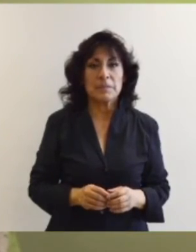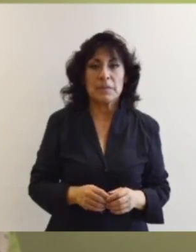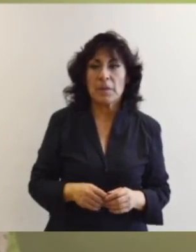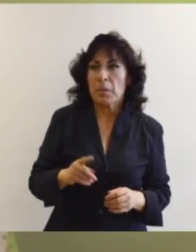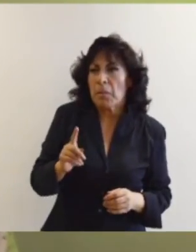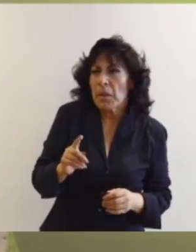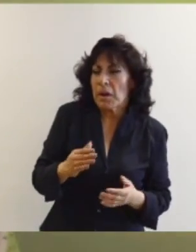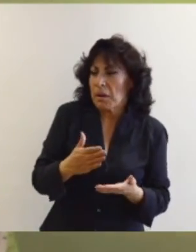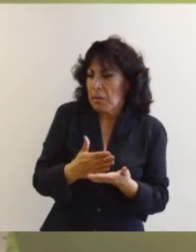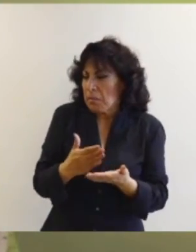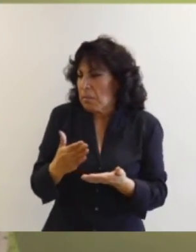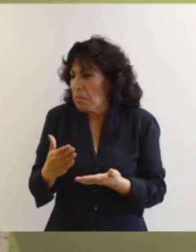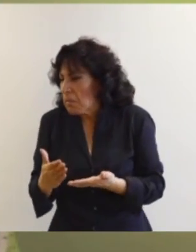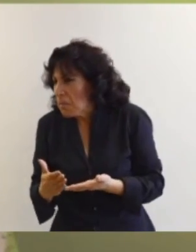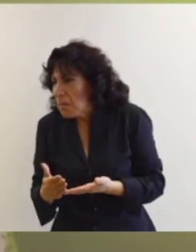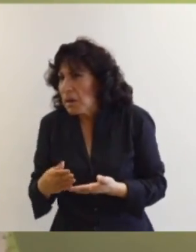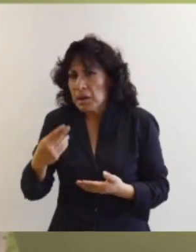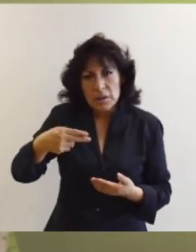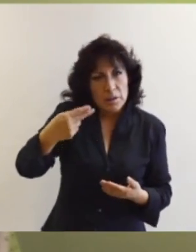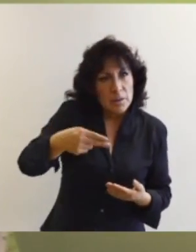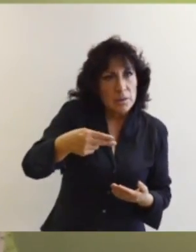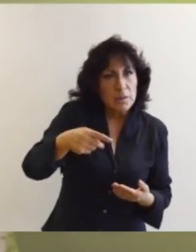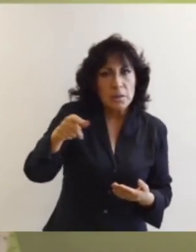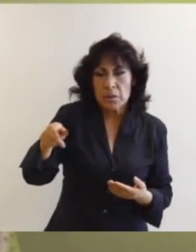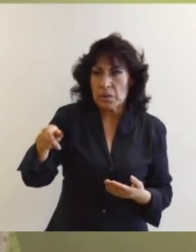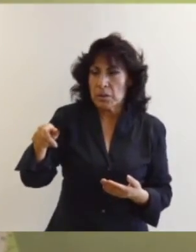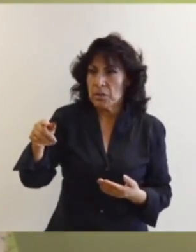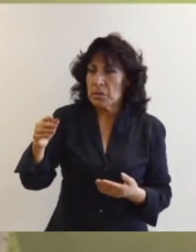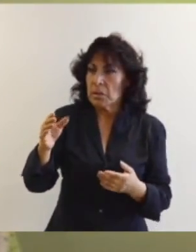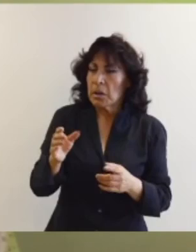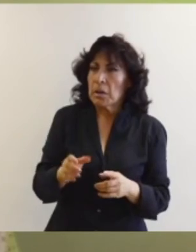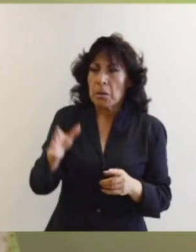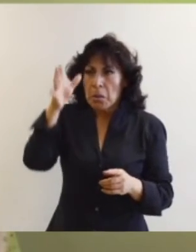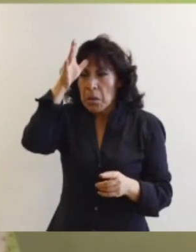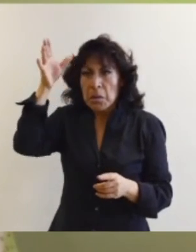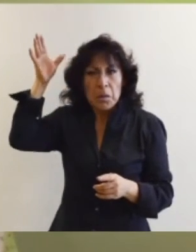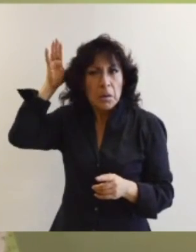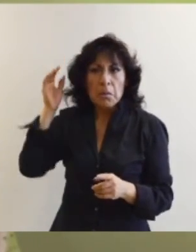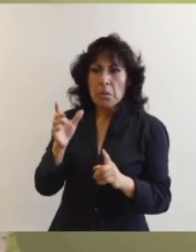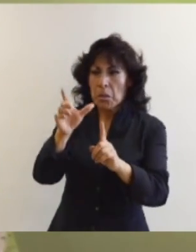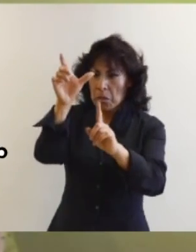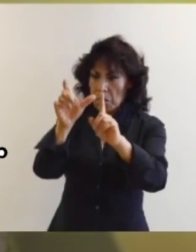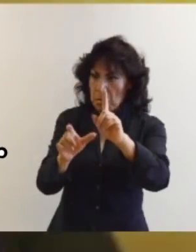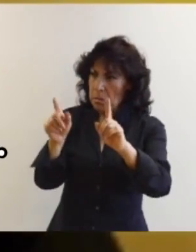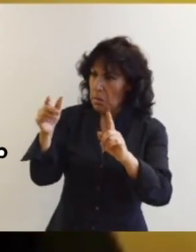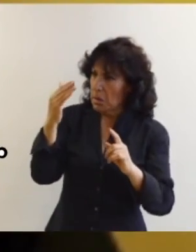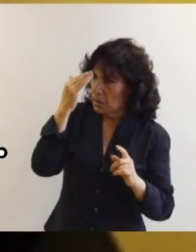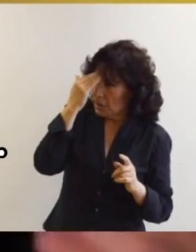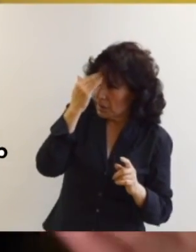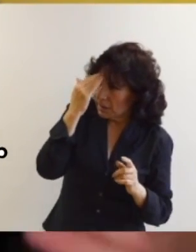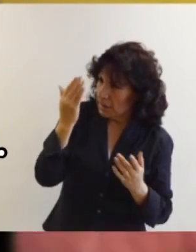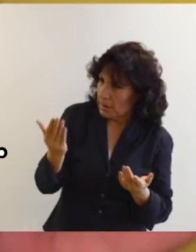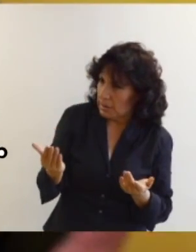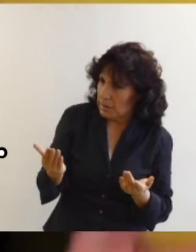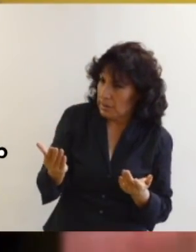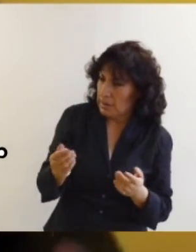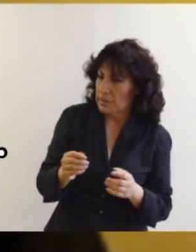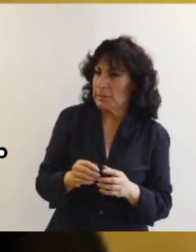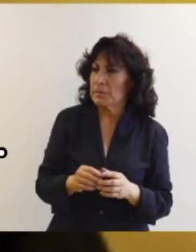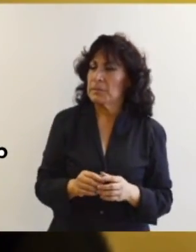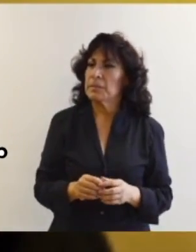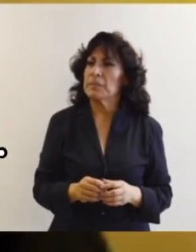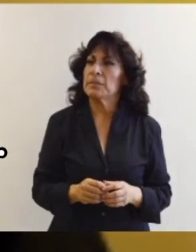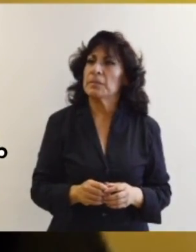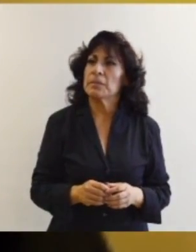Pero aparte su nombre, ¿sabe usted cómo era Cuauhtémoc? Sus hazañas bastan